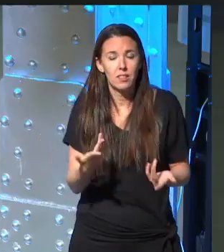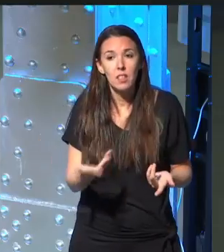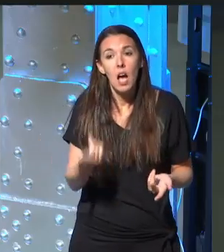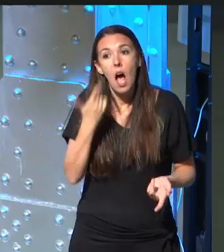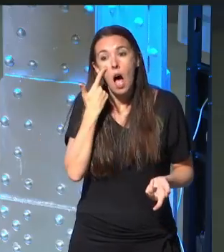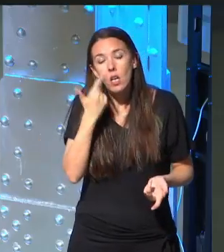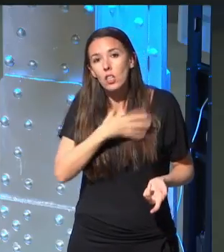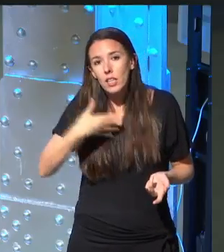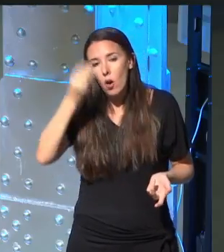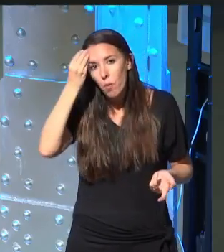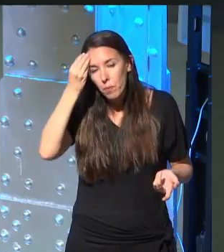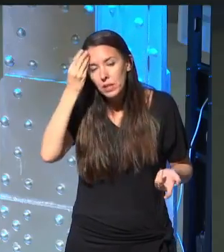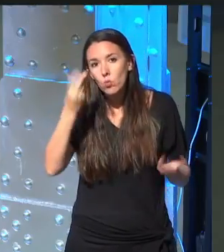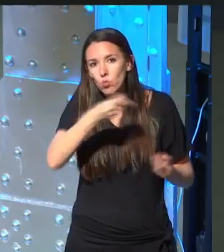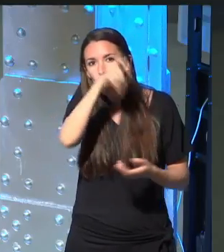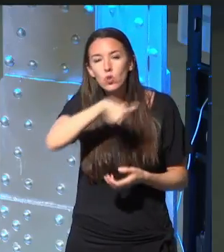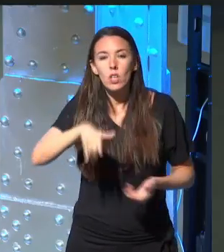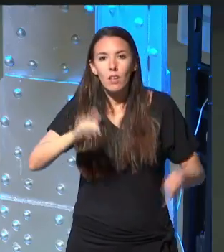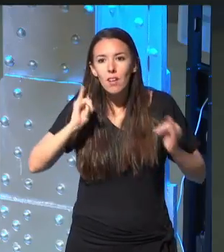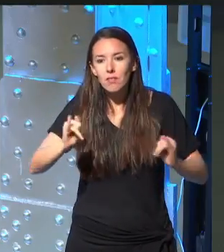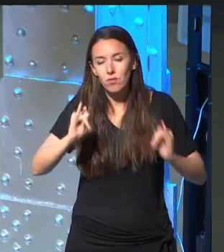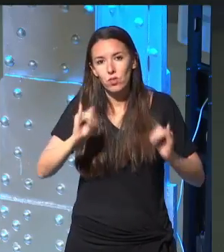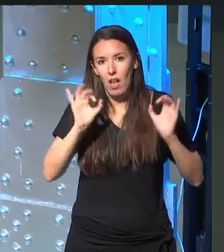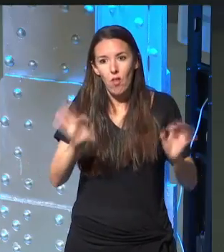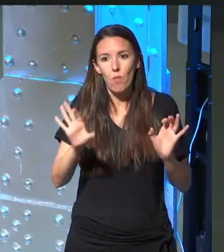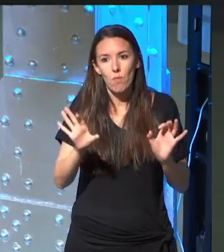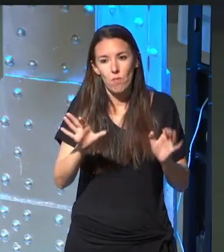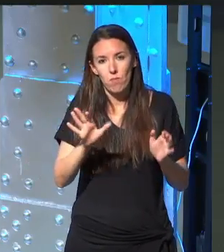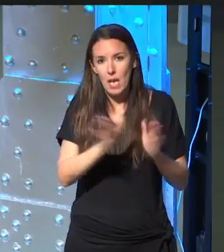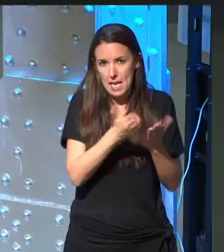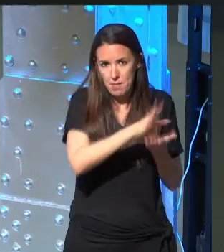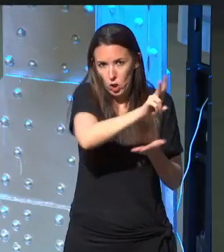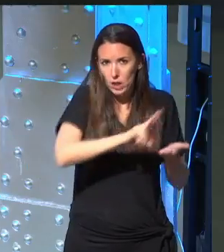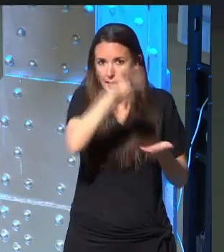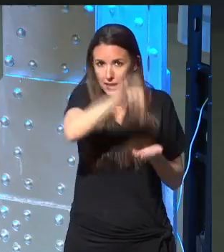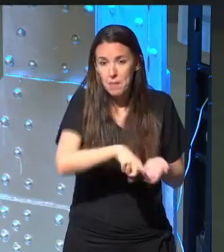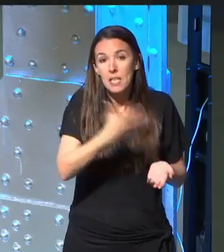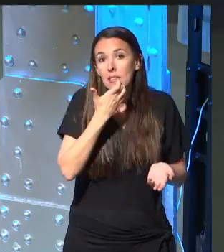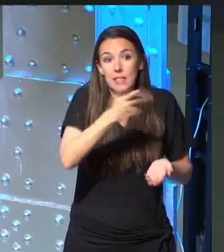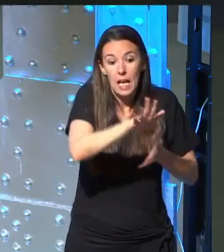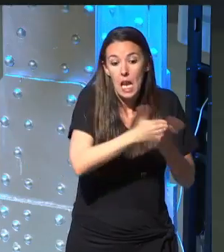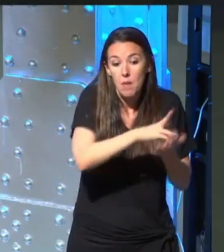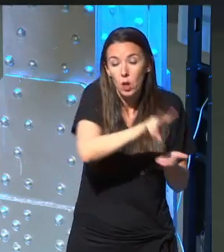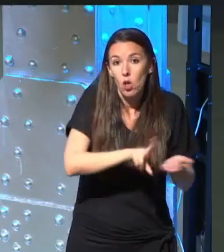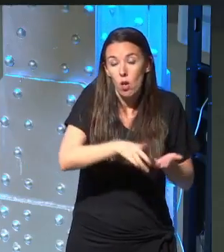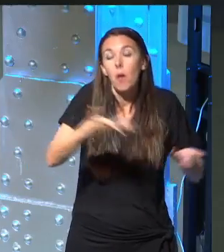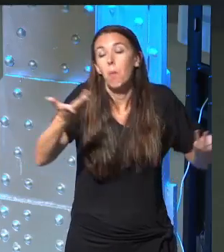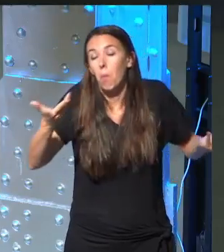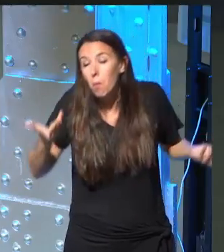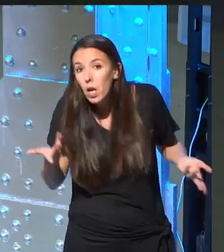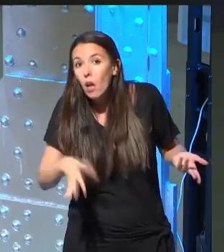ver, yo quiero pensar que mucha gente de aquí ha disfrutado de esto, evidentemente lee libros, y los que no, pues oye, mira, si de repente